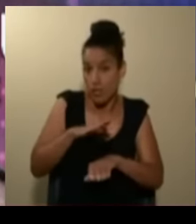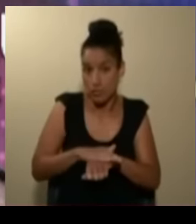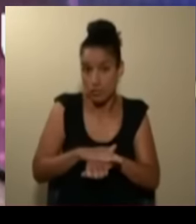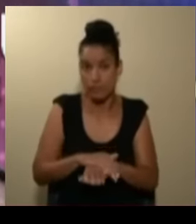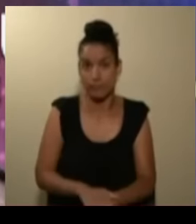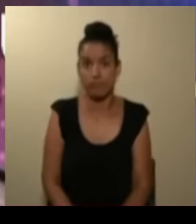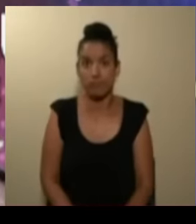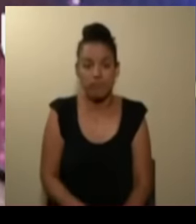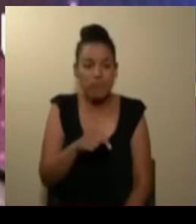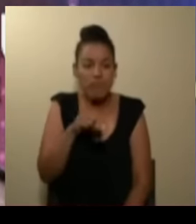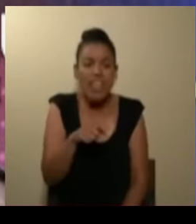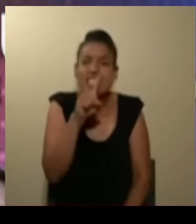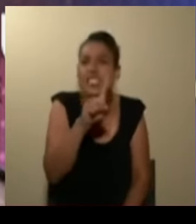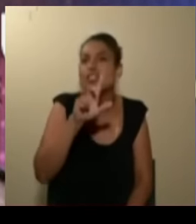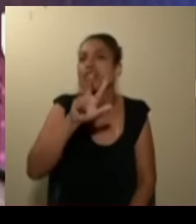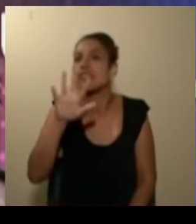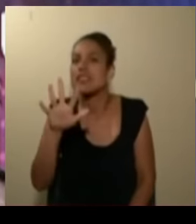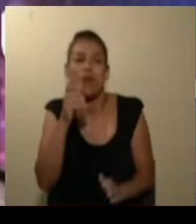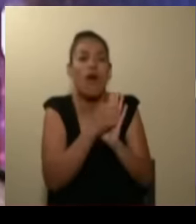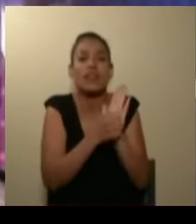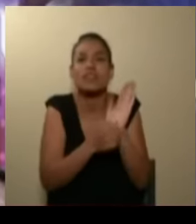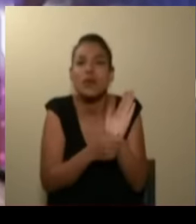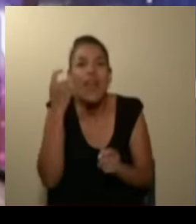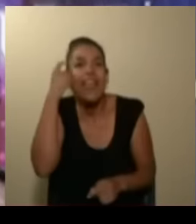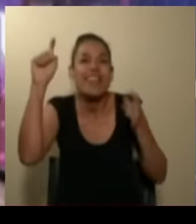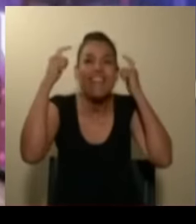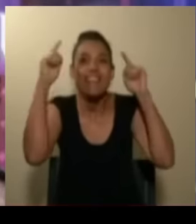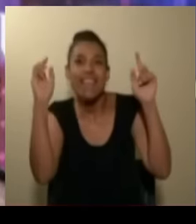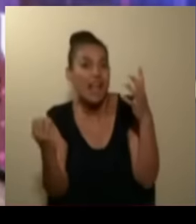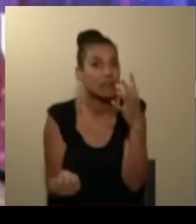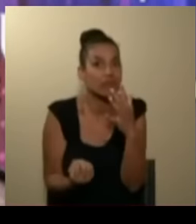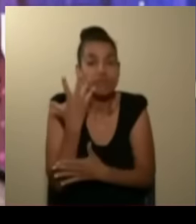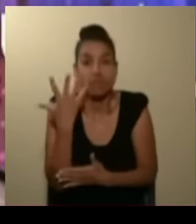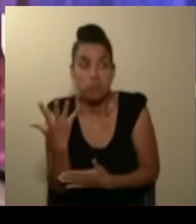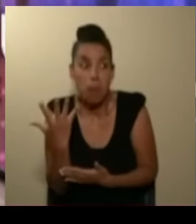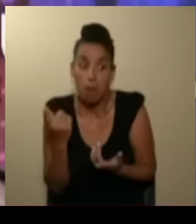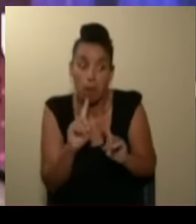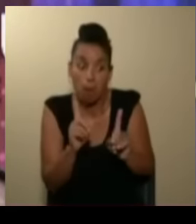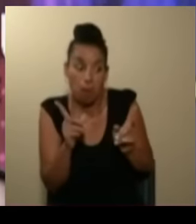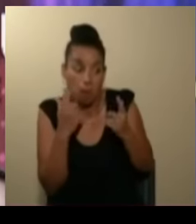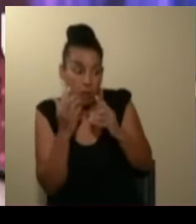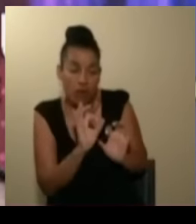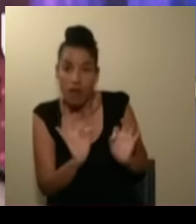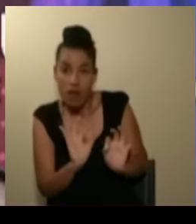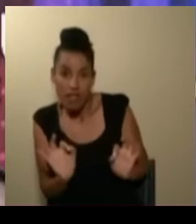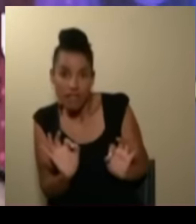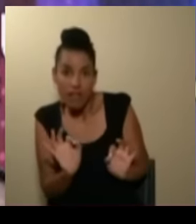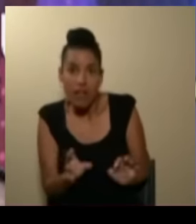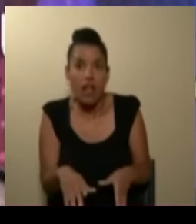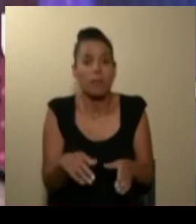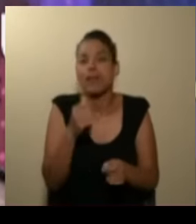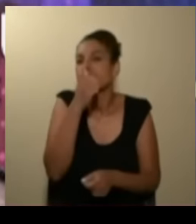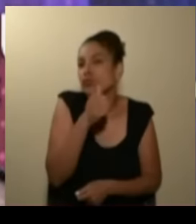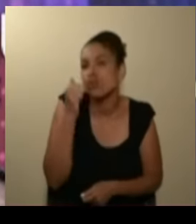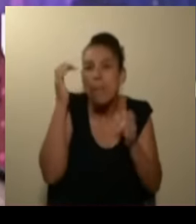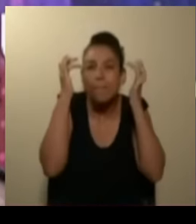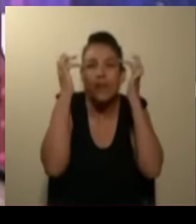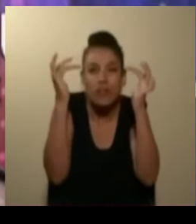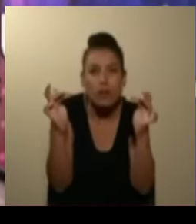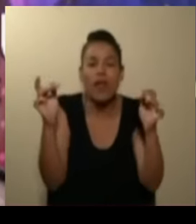artículos ideas innovadoras que efectivamente apunten a resolver los problemas de la educación, de la vivienda, de